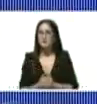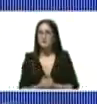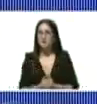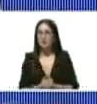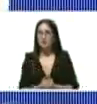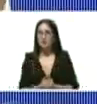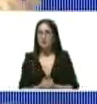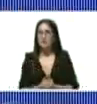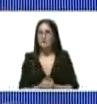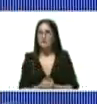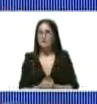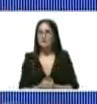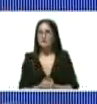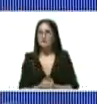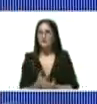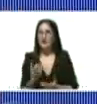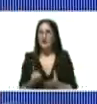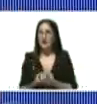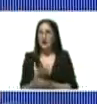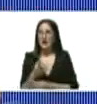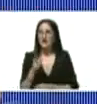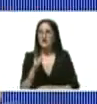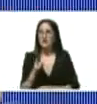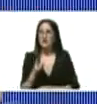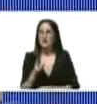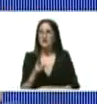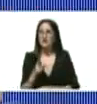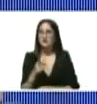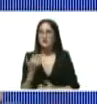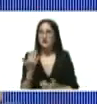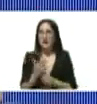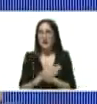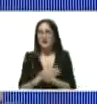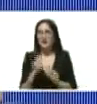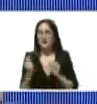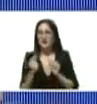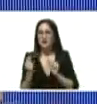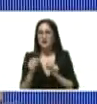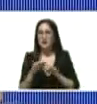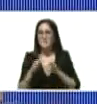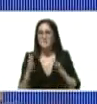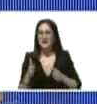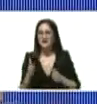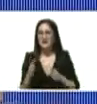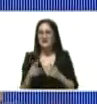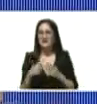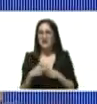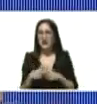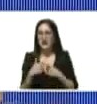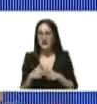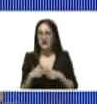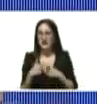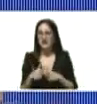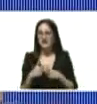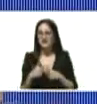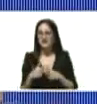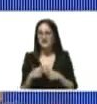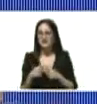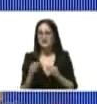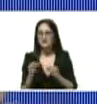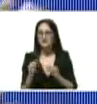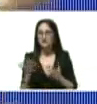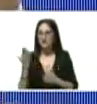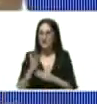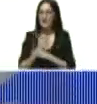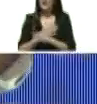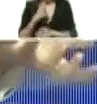producción. Para eso se está creando esta figura, que lo hemos discutido ya en las mesas técnicas. Yo quiero que usted, por eso decía al inicio,